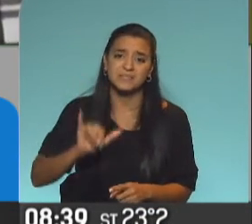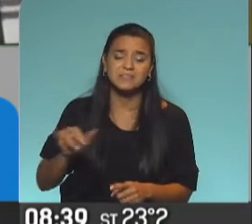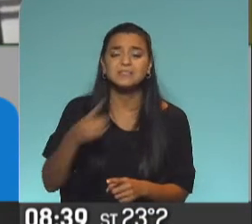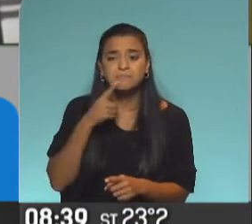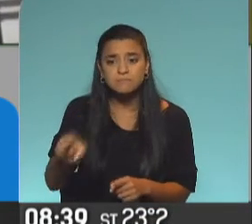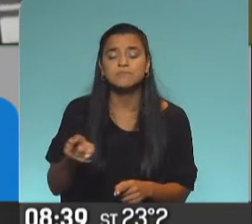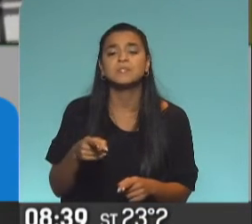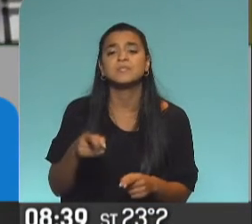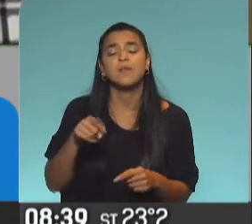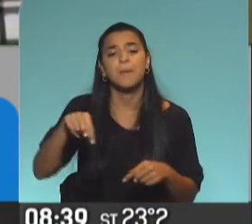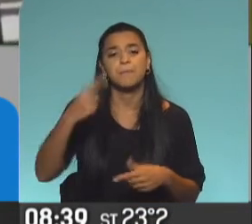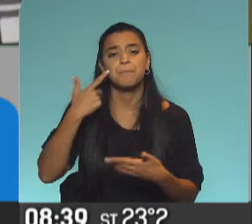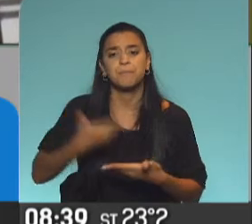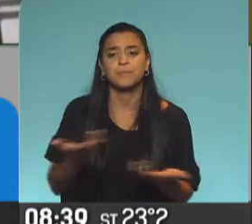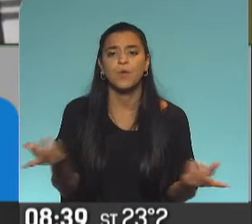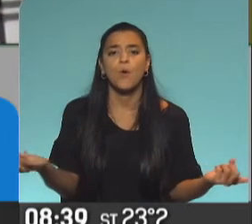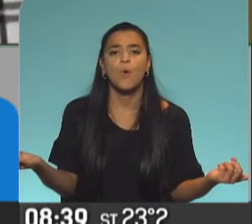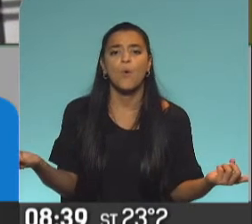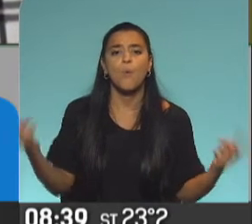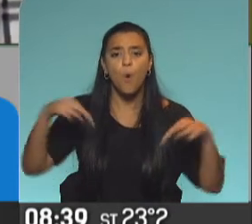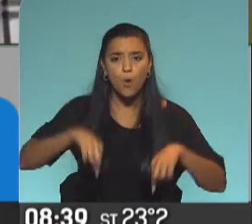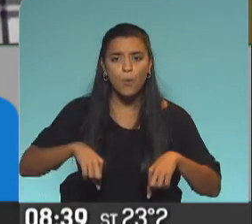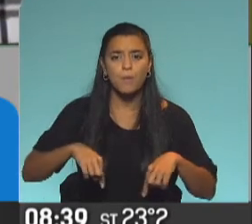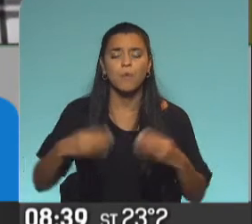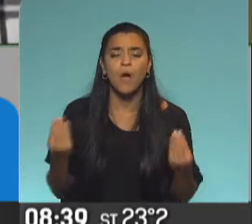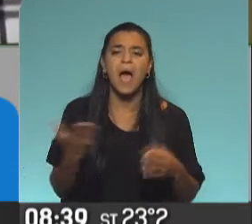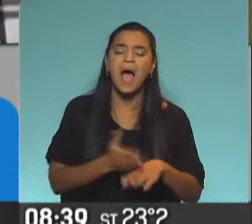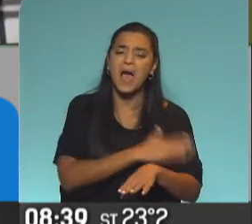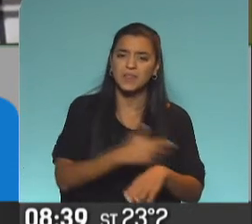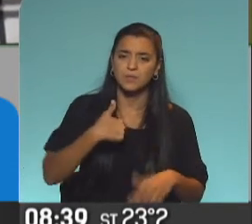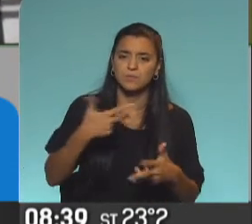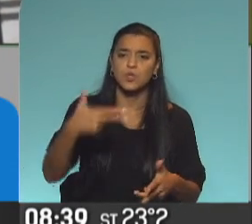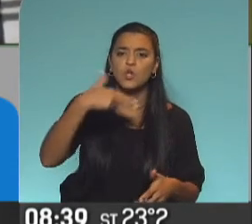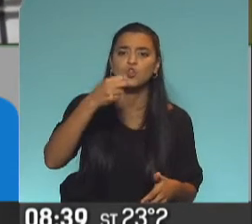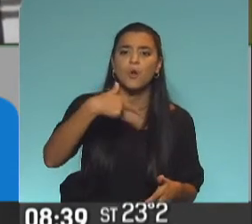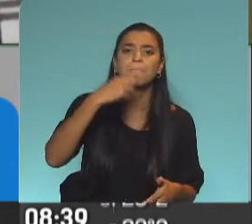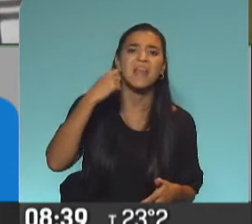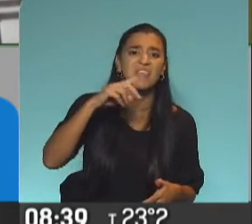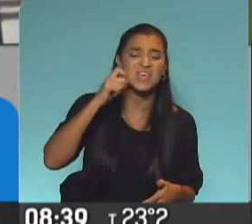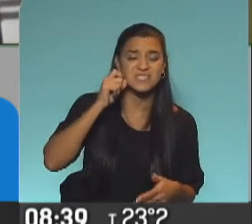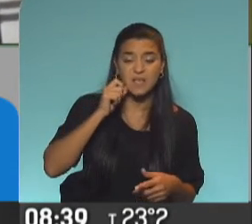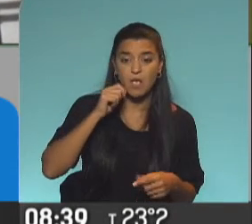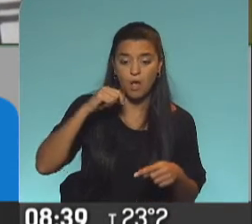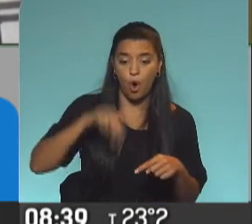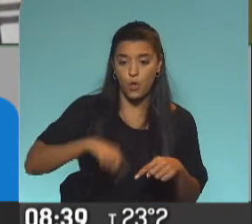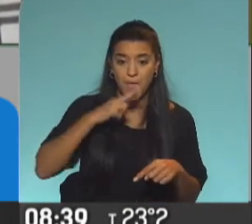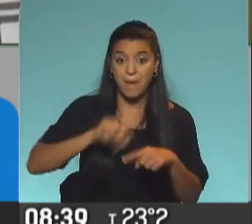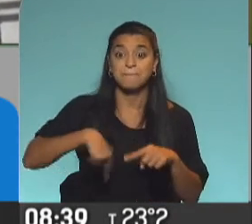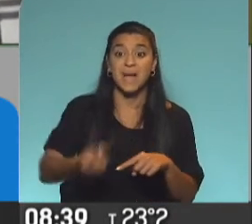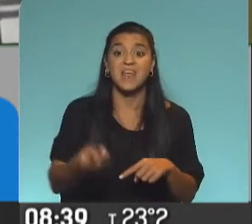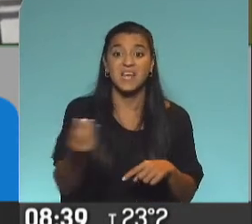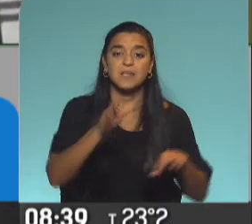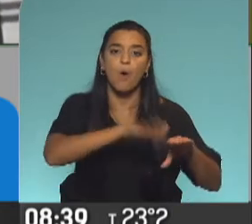estar presentándose, volvemos a donde comenté que iba a estar Non Palidece hoy viernes, bueno, mañana sábado hablamos del Auto